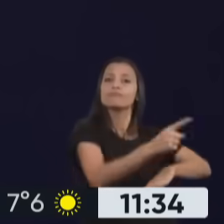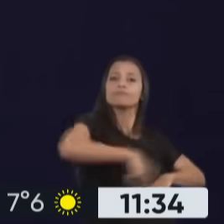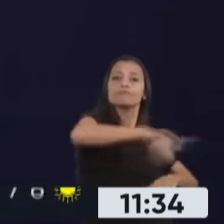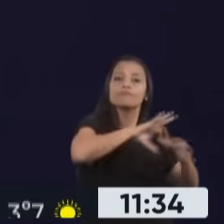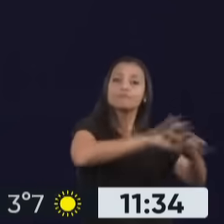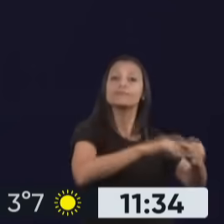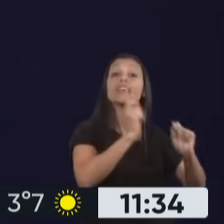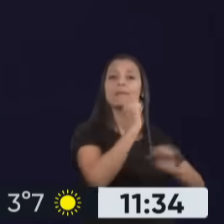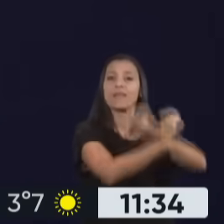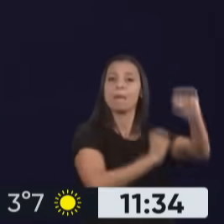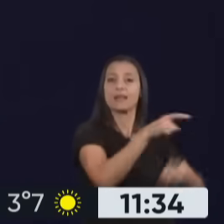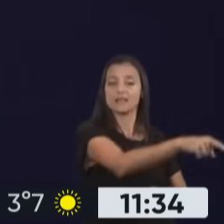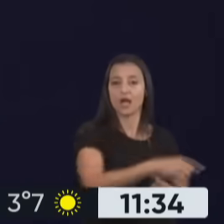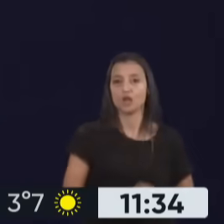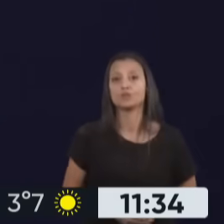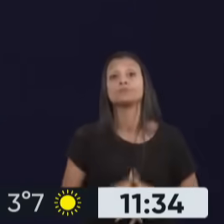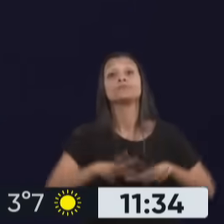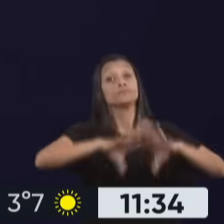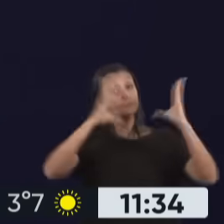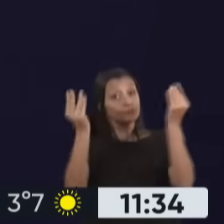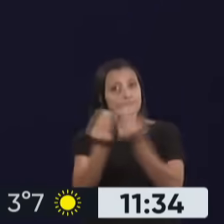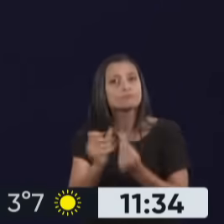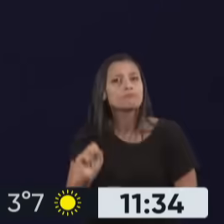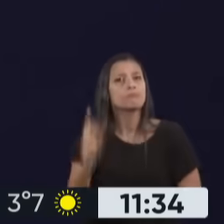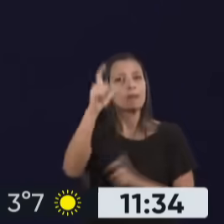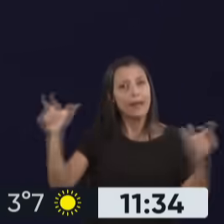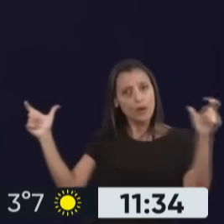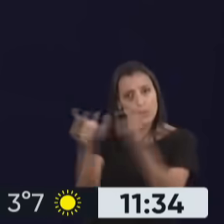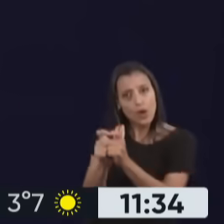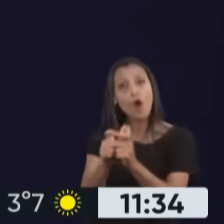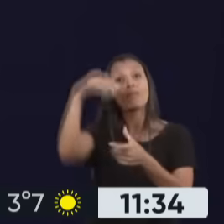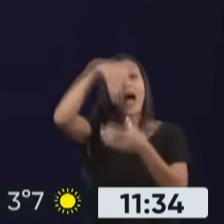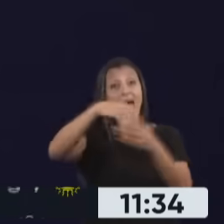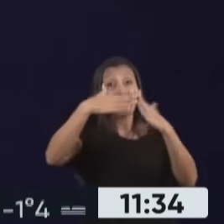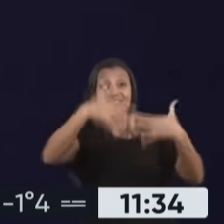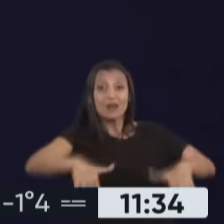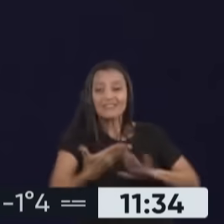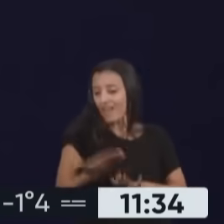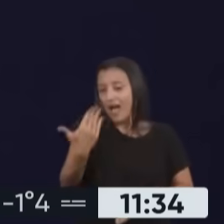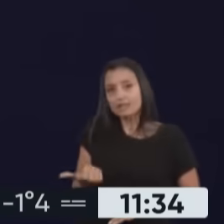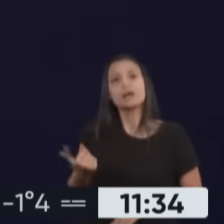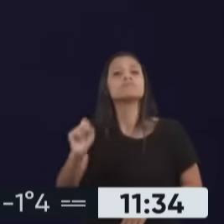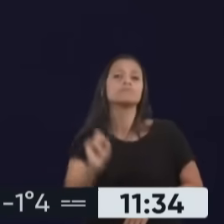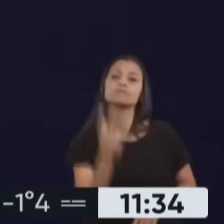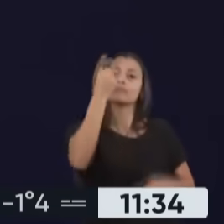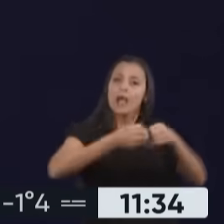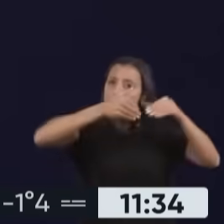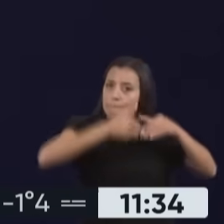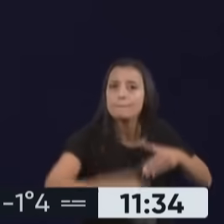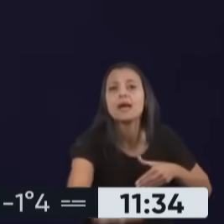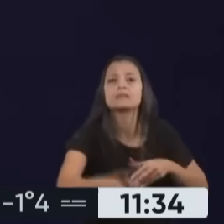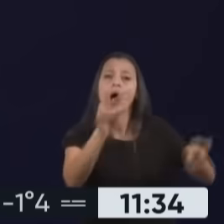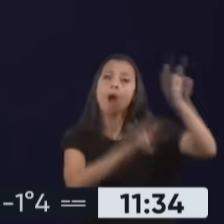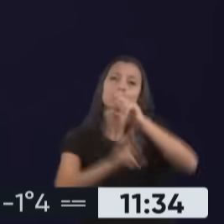empresarial. En esta virtuosa primera reunión celebrada en Casa Rosada, se dio el puntapié inicial a la agenda reformista